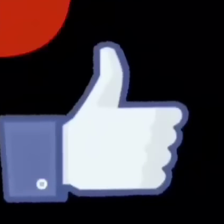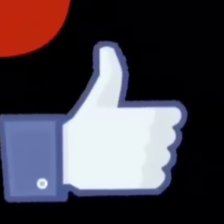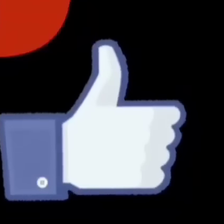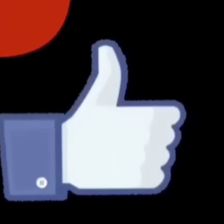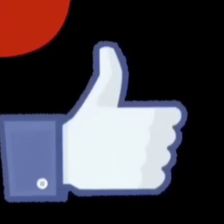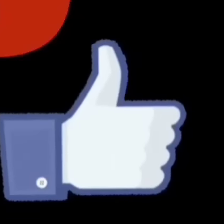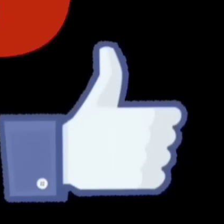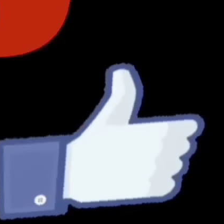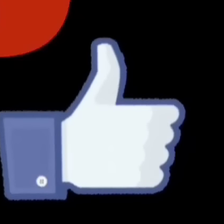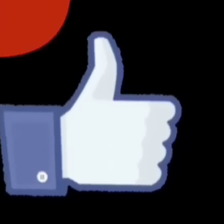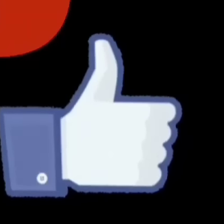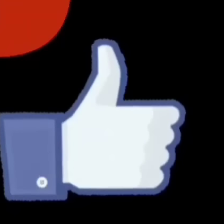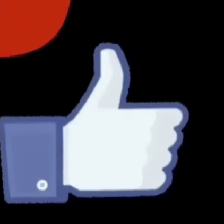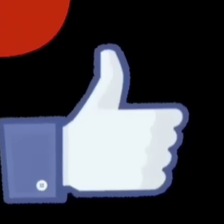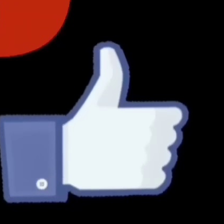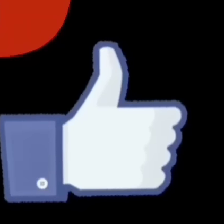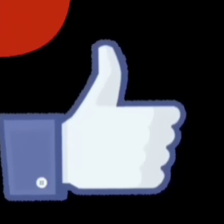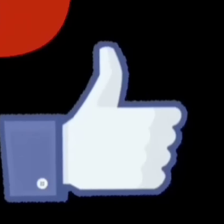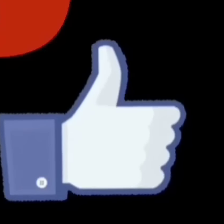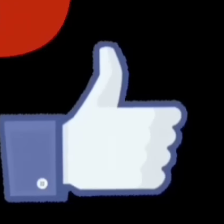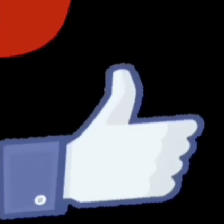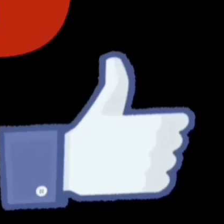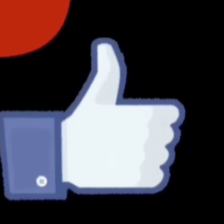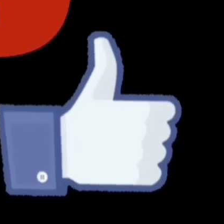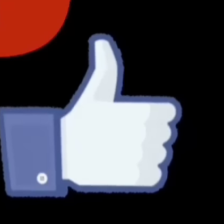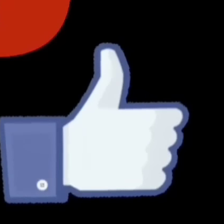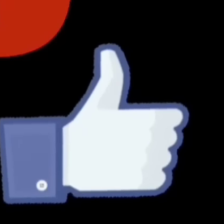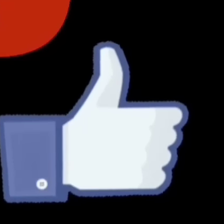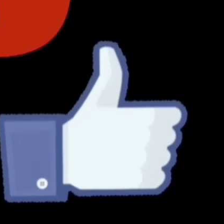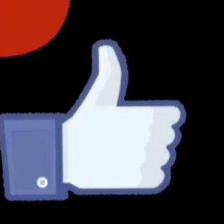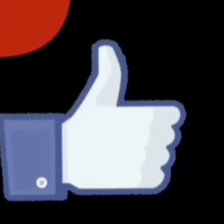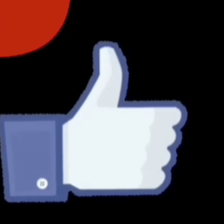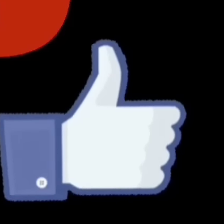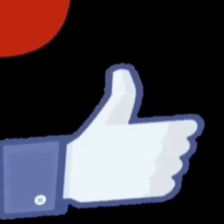Suscríbete, comparte el video, comenta y deja tu poderoso like. Muchas gracias.